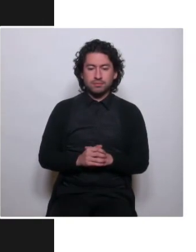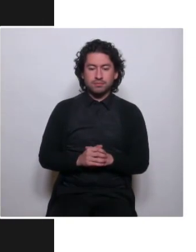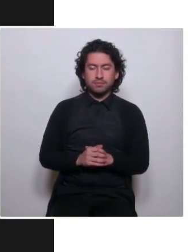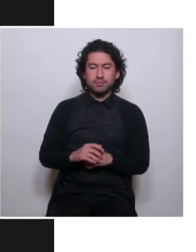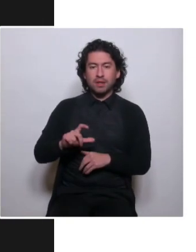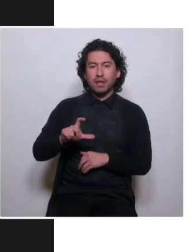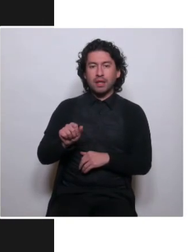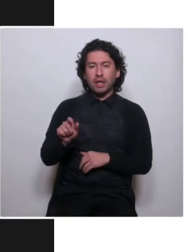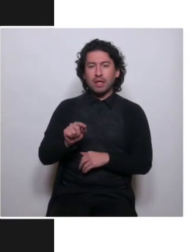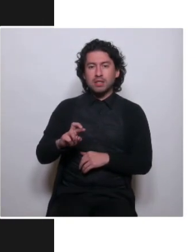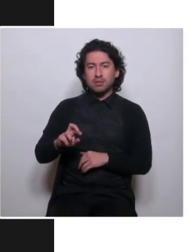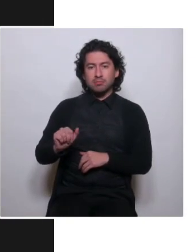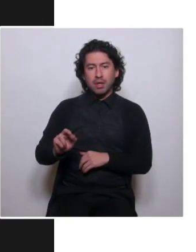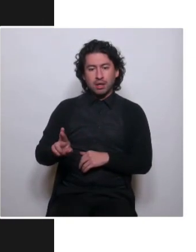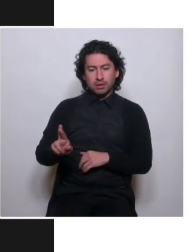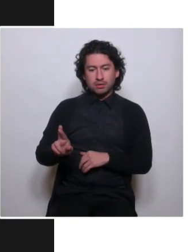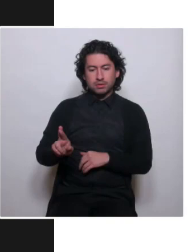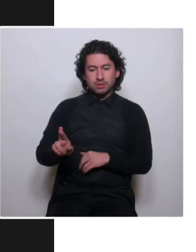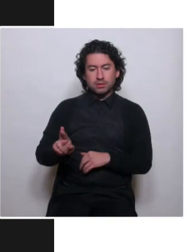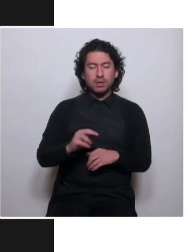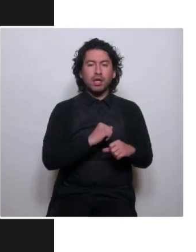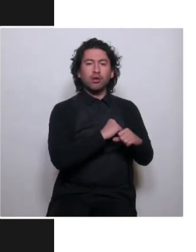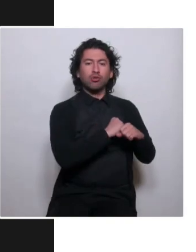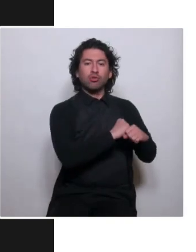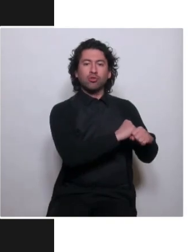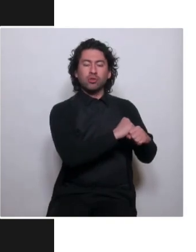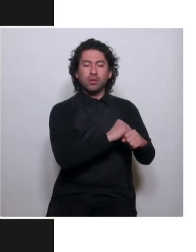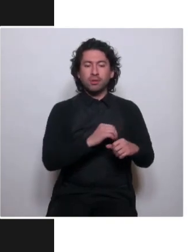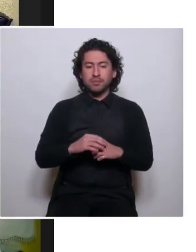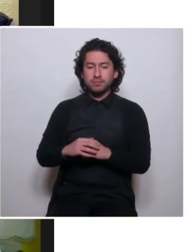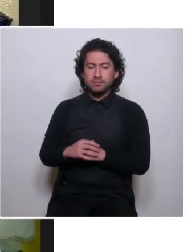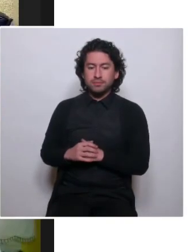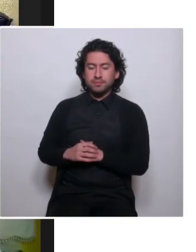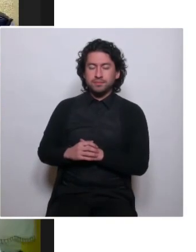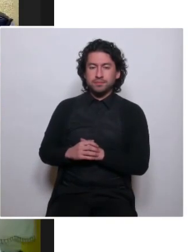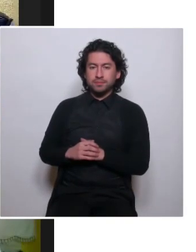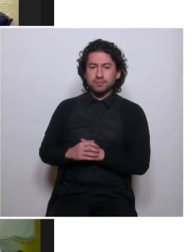Señor Gaspar Domínguez. En contra.